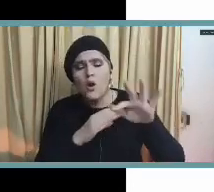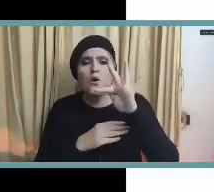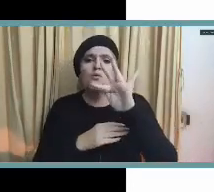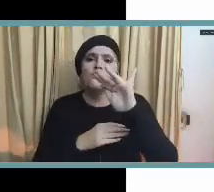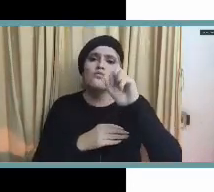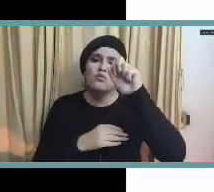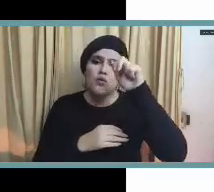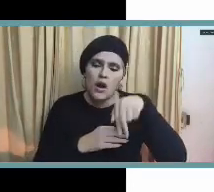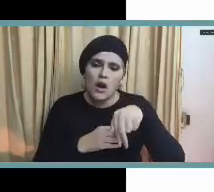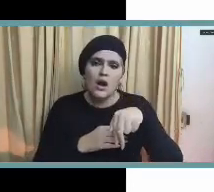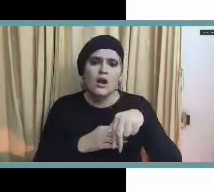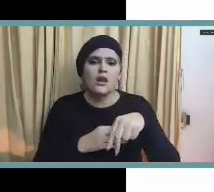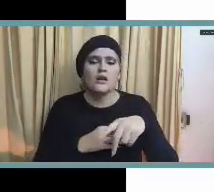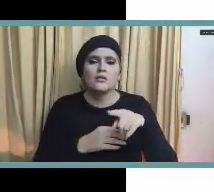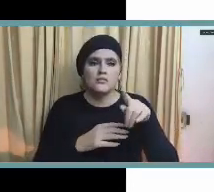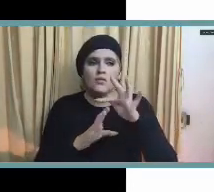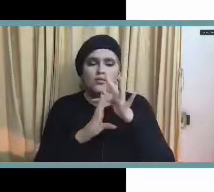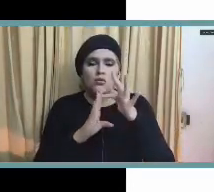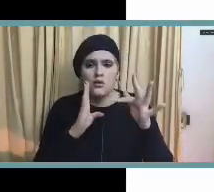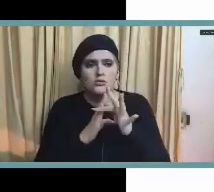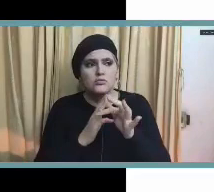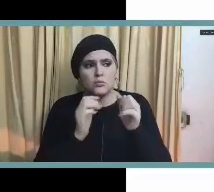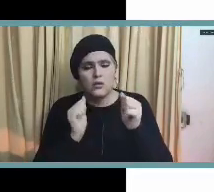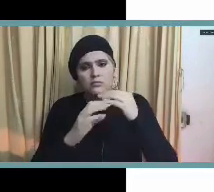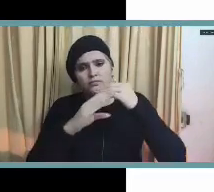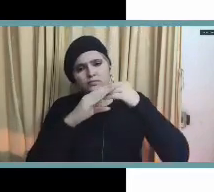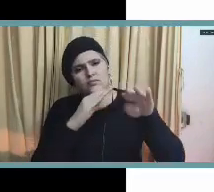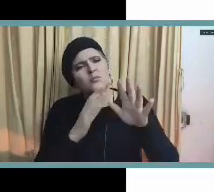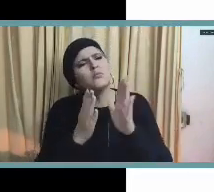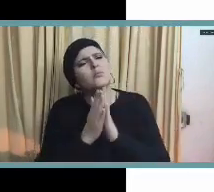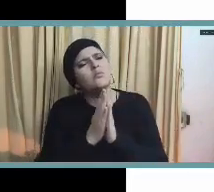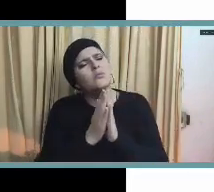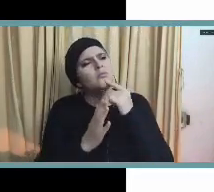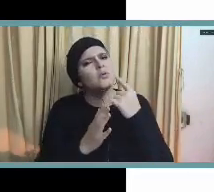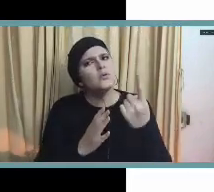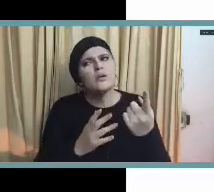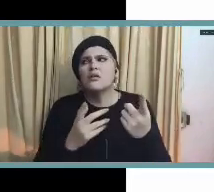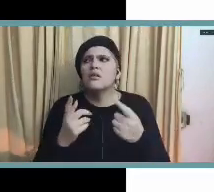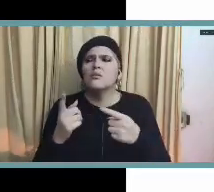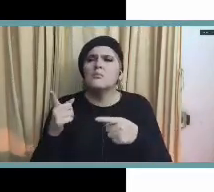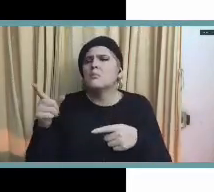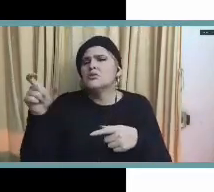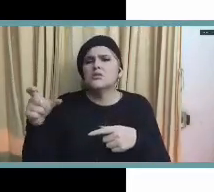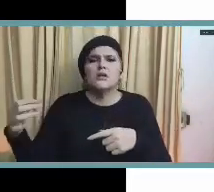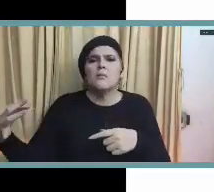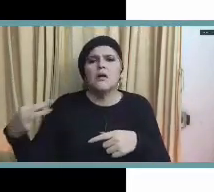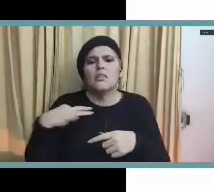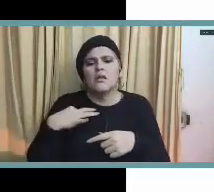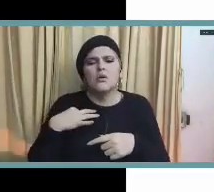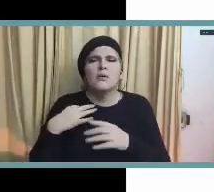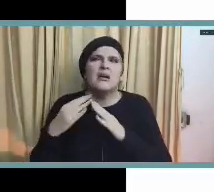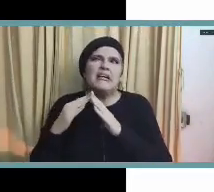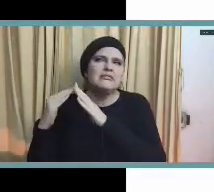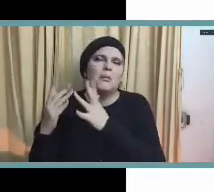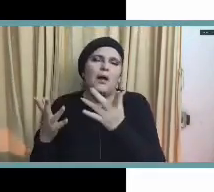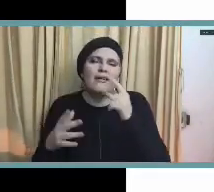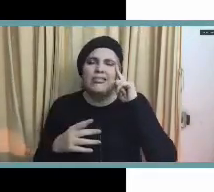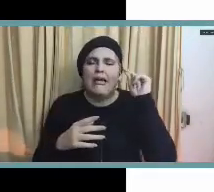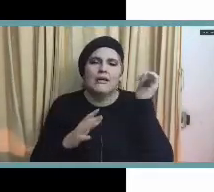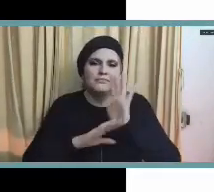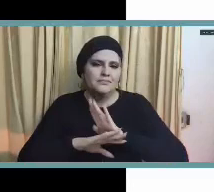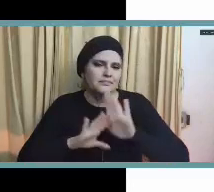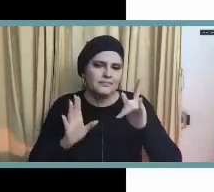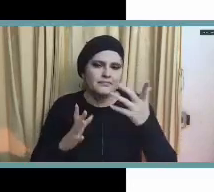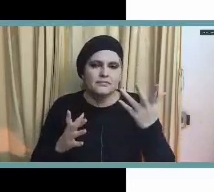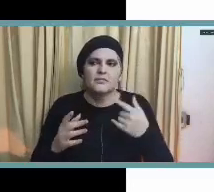fuanfundacion@gmail.com, y decirnos, ¿sabe qué? Me dijo mi vecina que, no sé, voy a inventar cualquier cosa, el